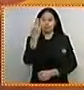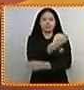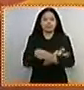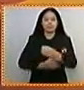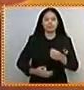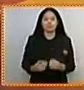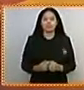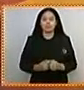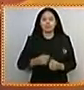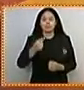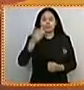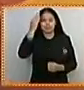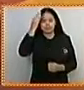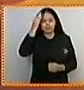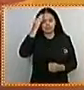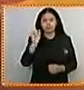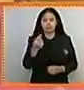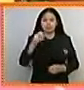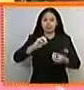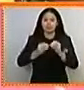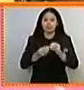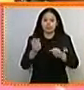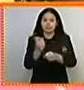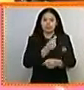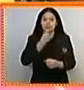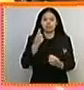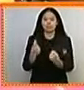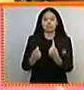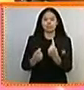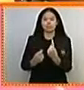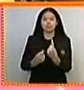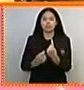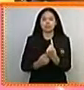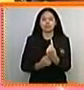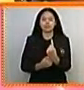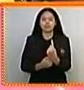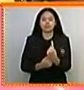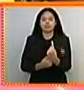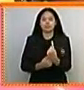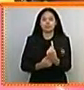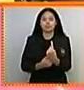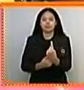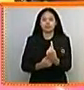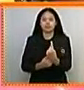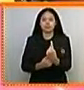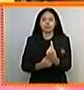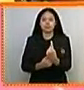A continuación conoceremos el primer dígito seleccionado, suerte.